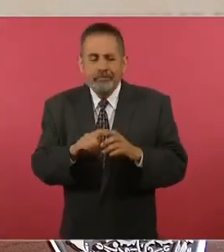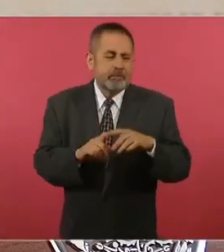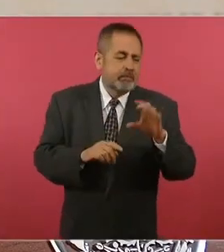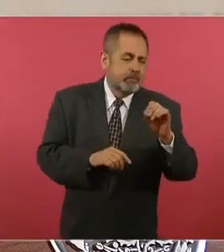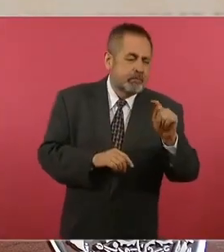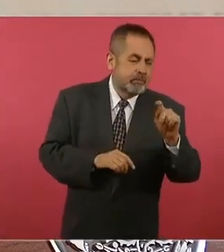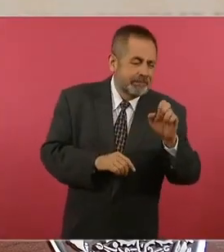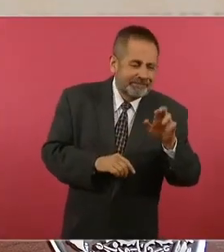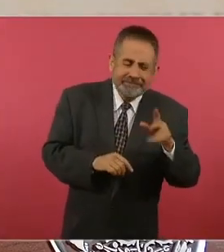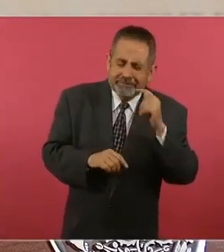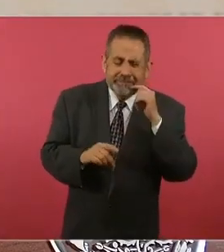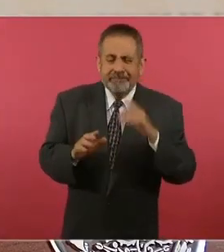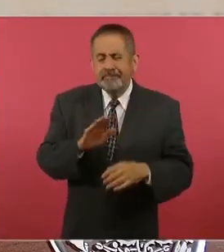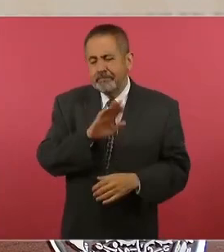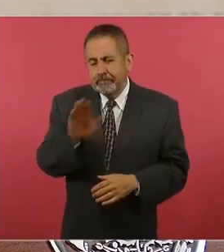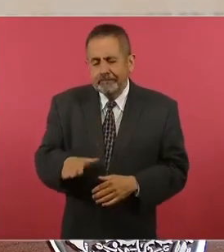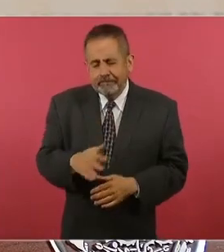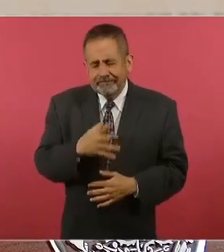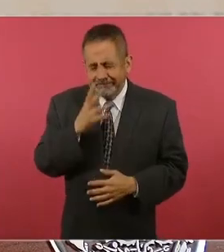constructora,